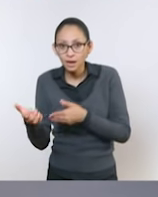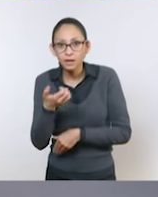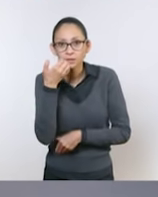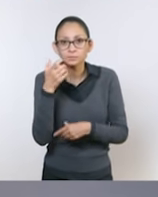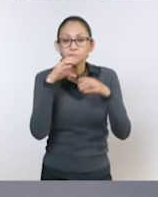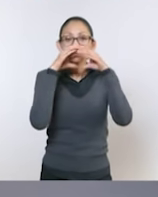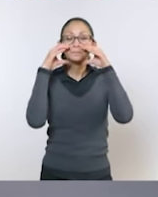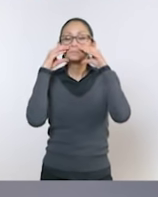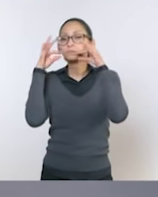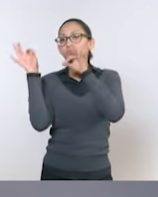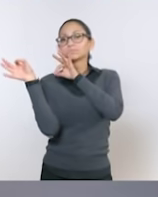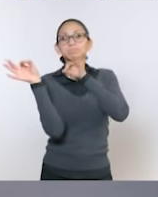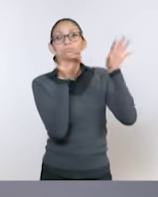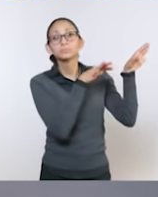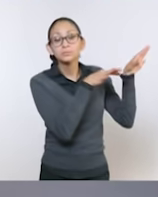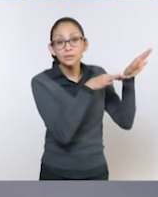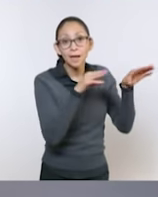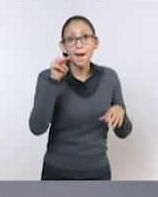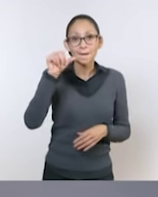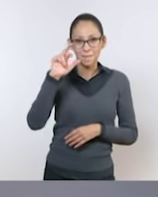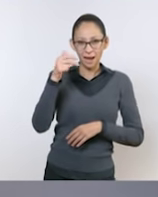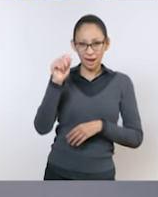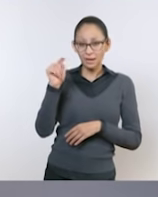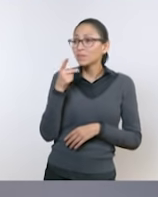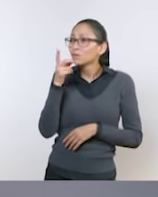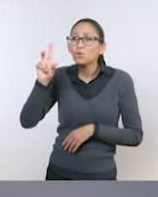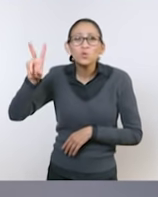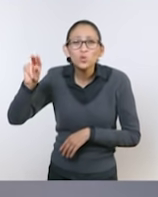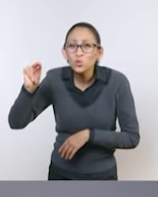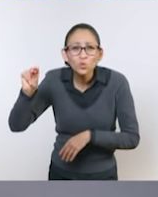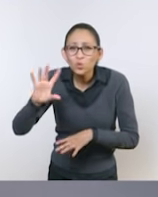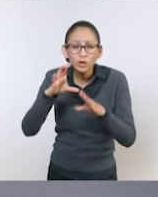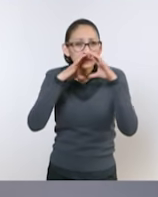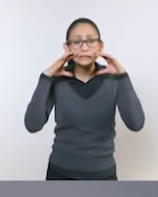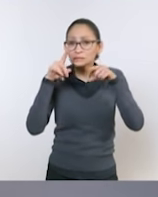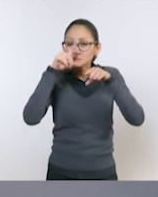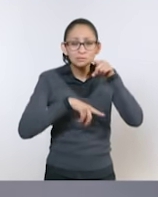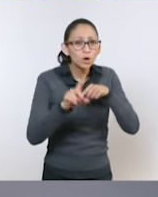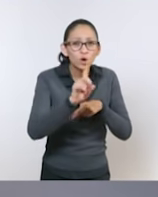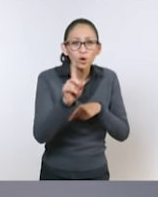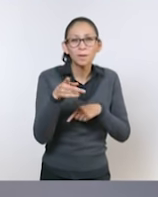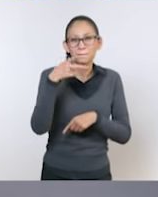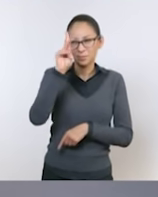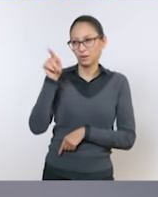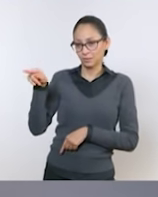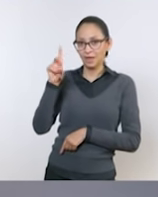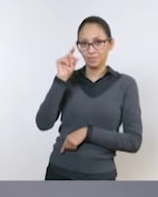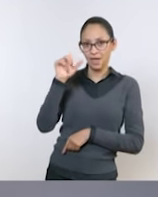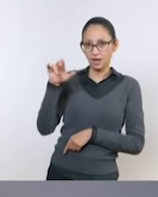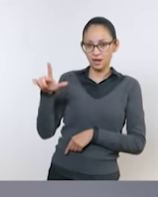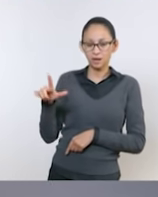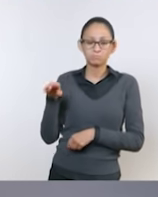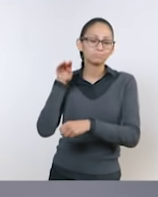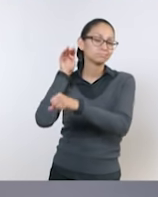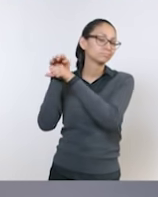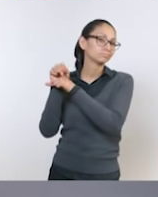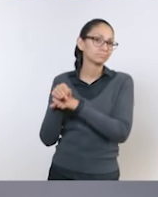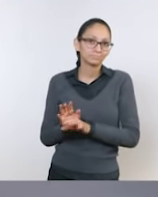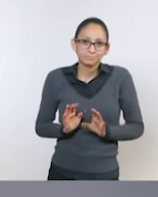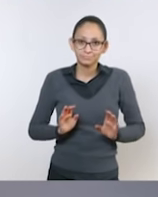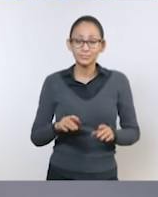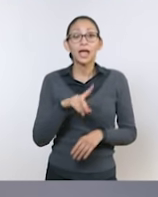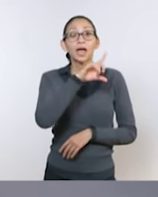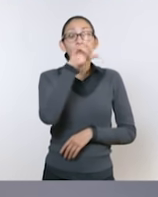Daniel se quitó el cubreboca, aunque Margarita le dijo, no, no lo hagas. Pero Daniel no le hizo